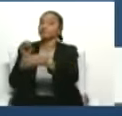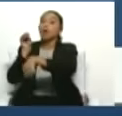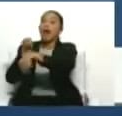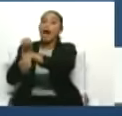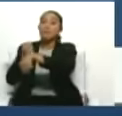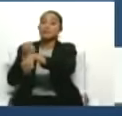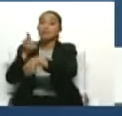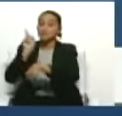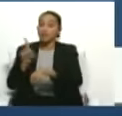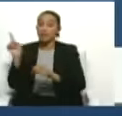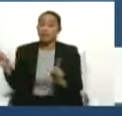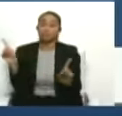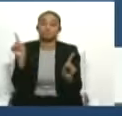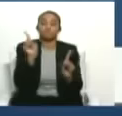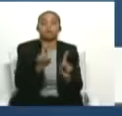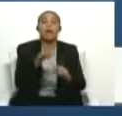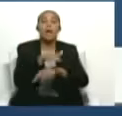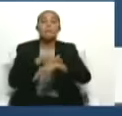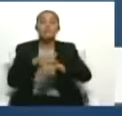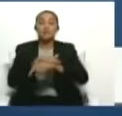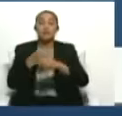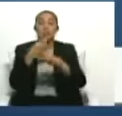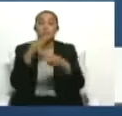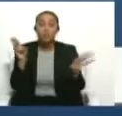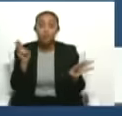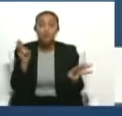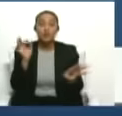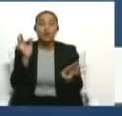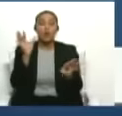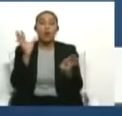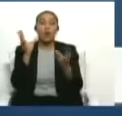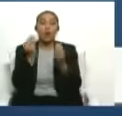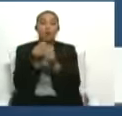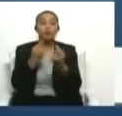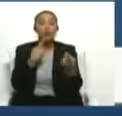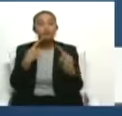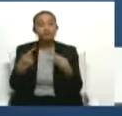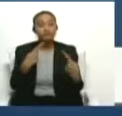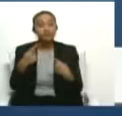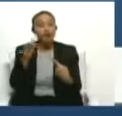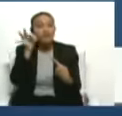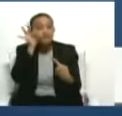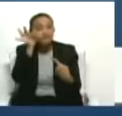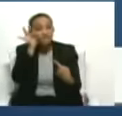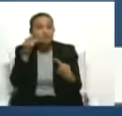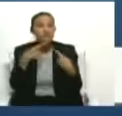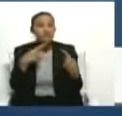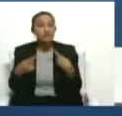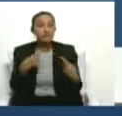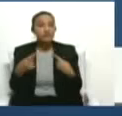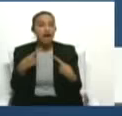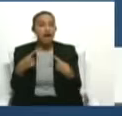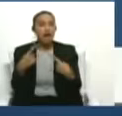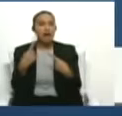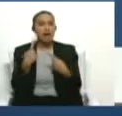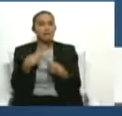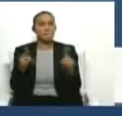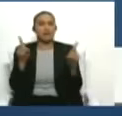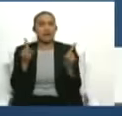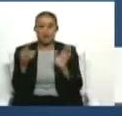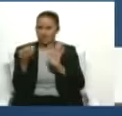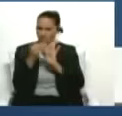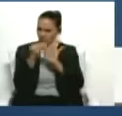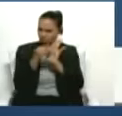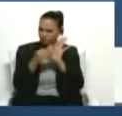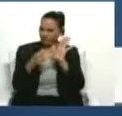los órganos correspondientes, decir que es una desaparición forzada, aparte de mentir, es una ofensa y se convierte